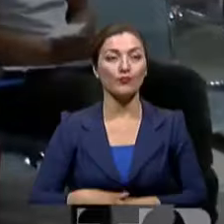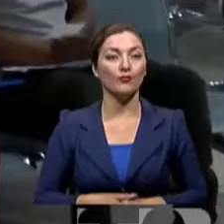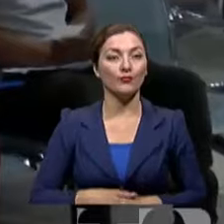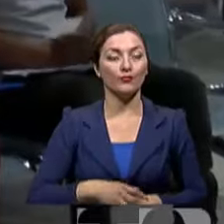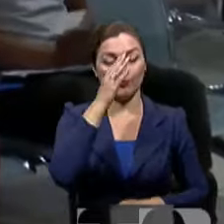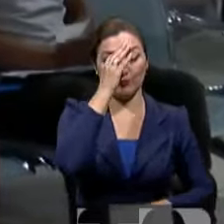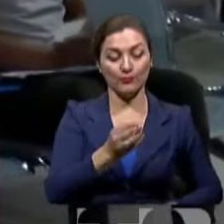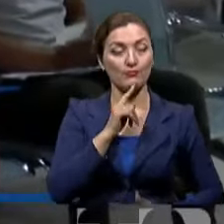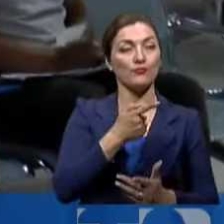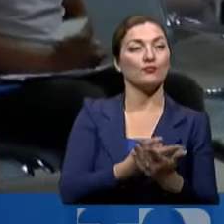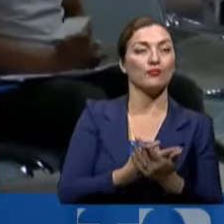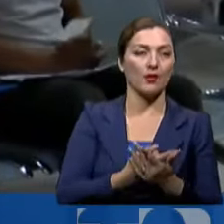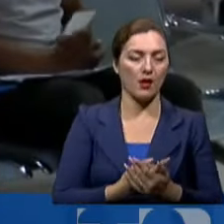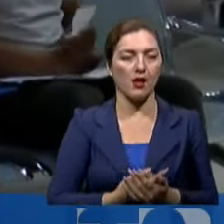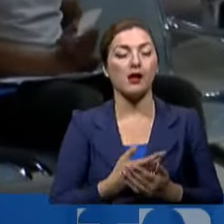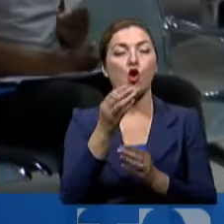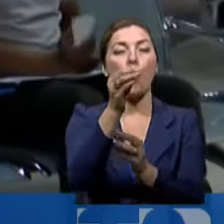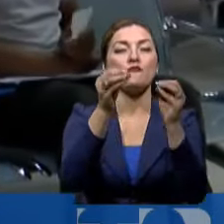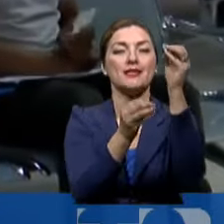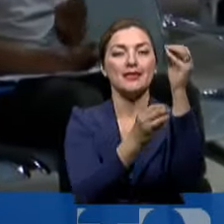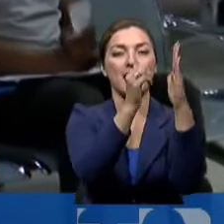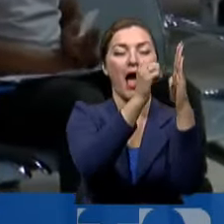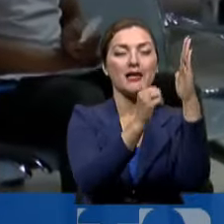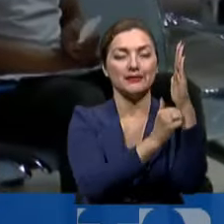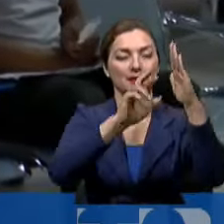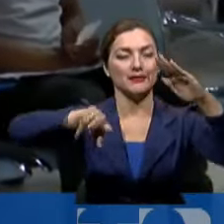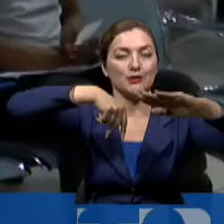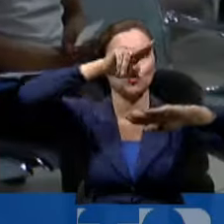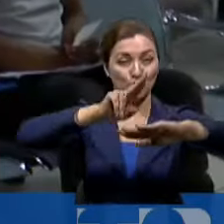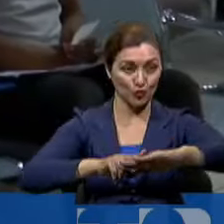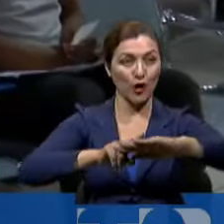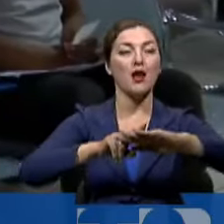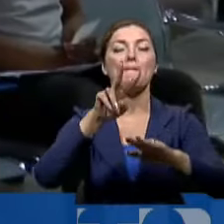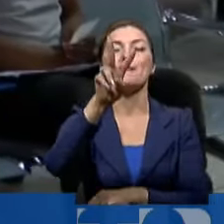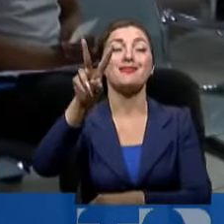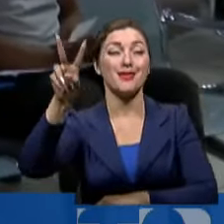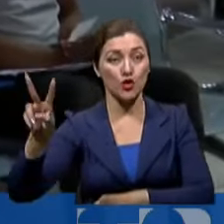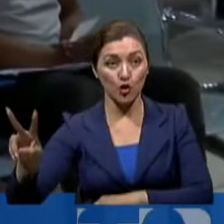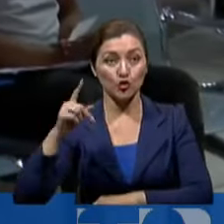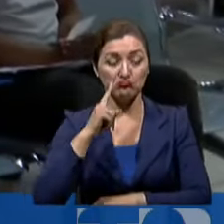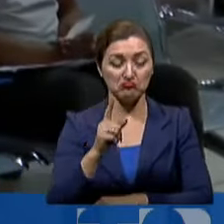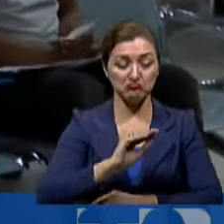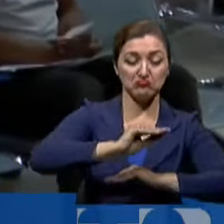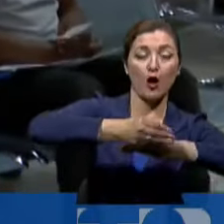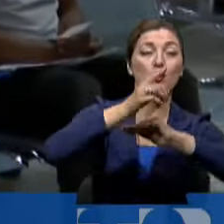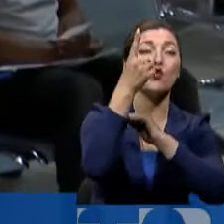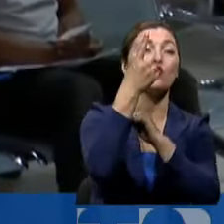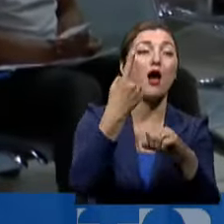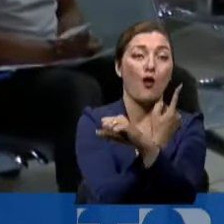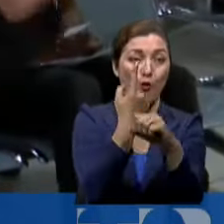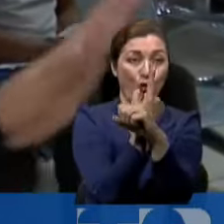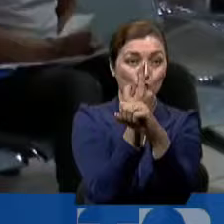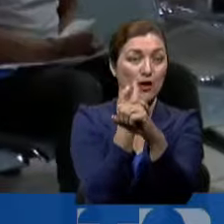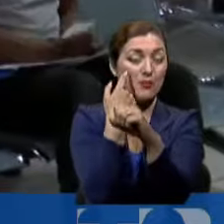Así es, muy buenos días. En 22 agencias del Registro Civil a escala nacional se incrementa una hora de atención al